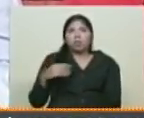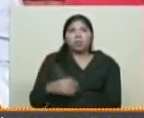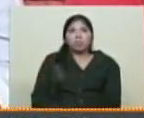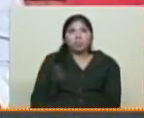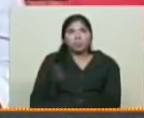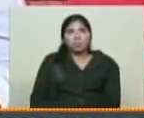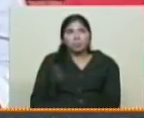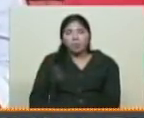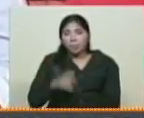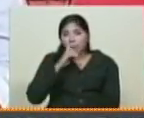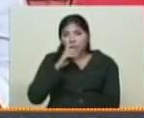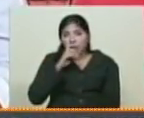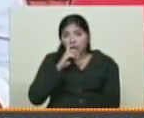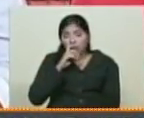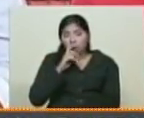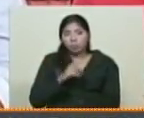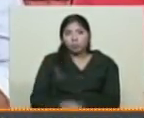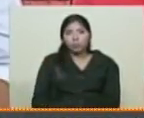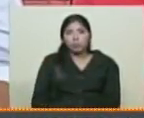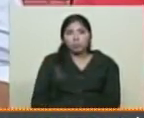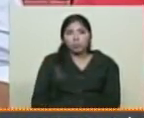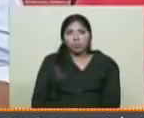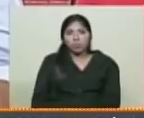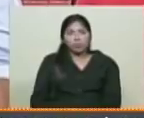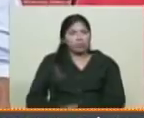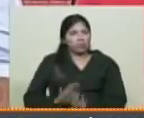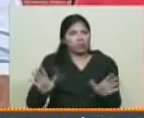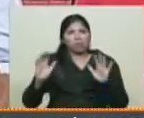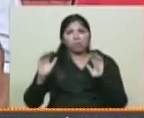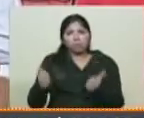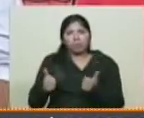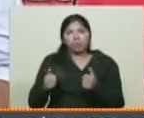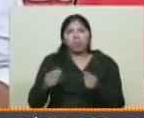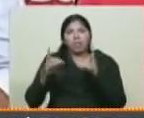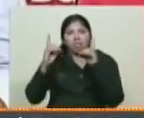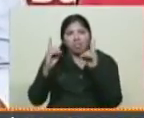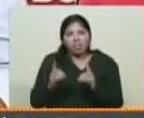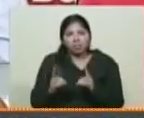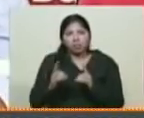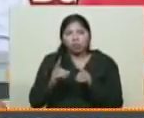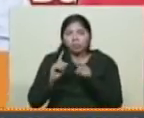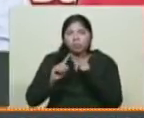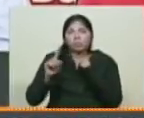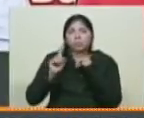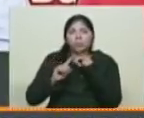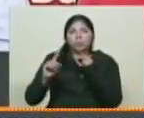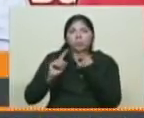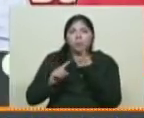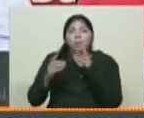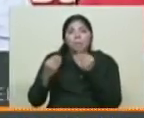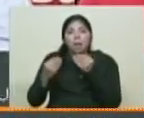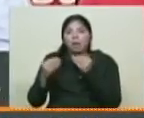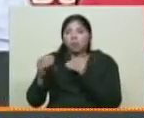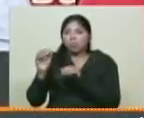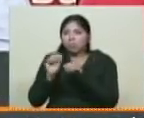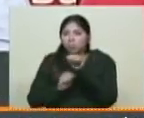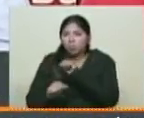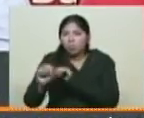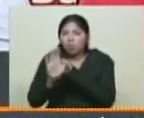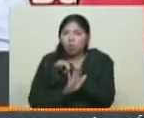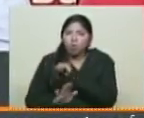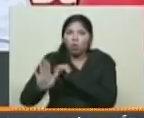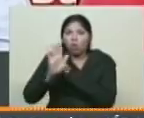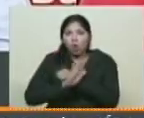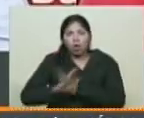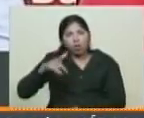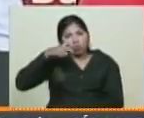recientemente, en los primeros días de enero, ya de una vez tomaba las primeras acciones para proteger integralmente,